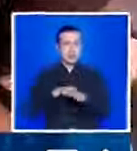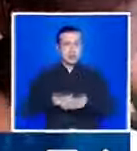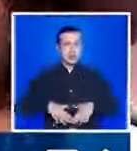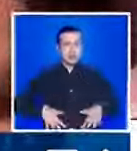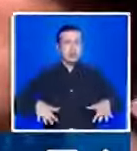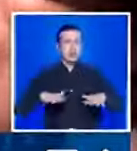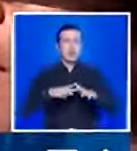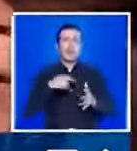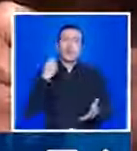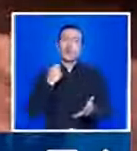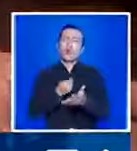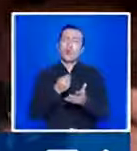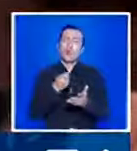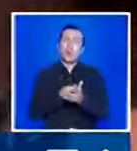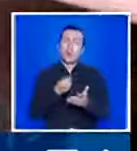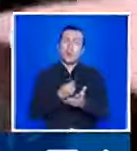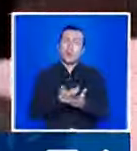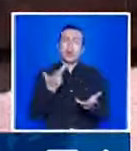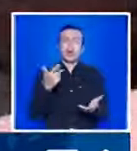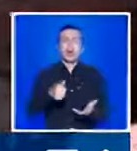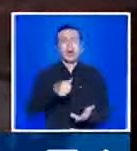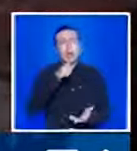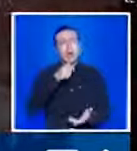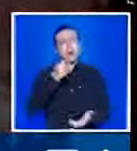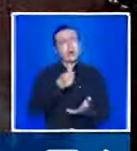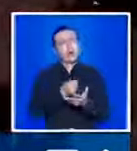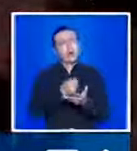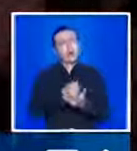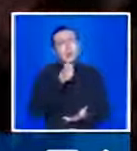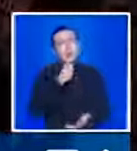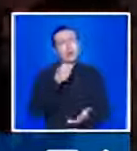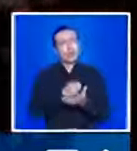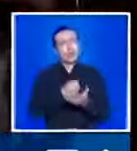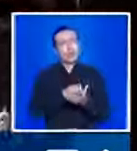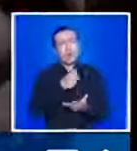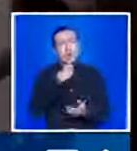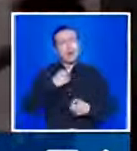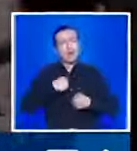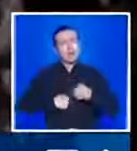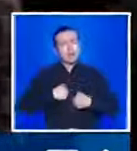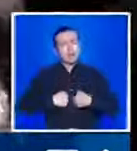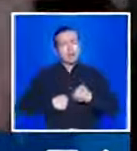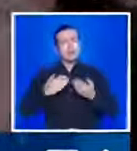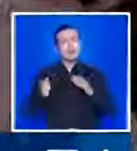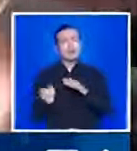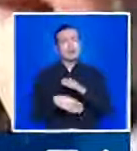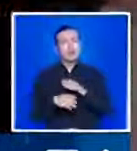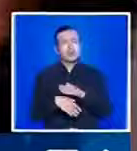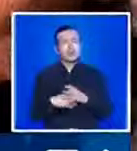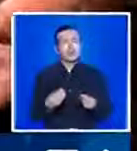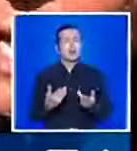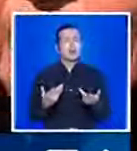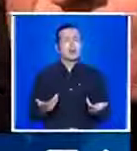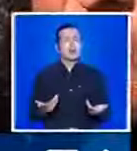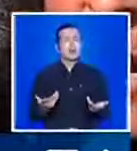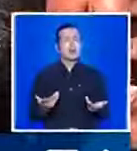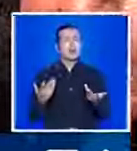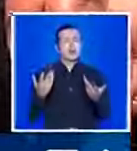comprar, los moradores de Píntac están obligados a comprar agua para poder bañarse, para poder cocinar. pese a que